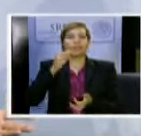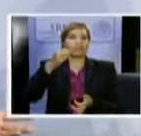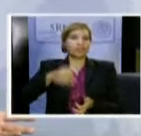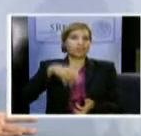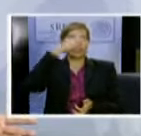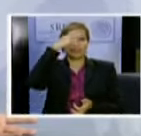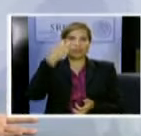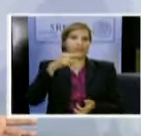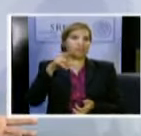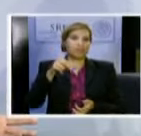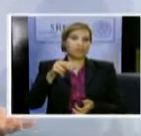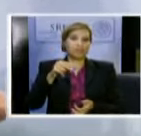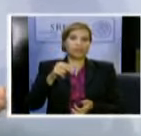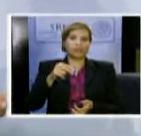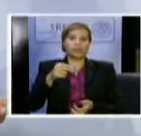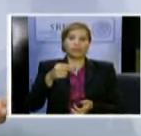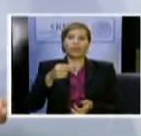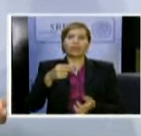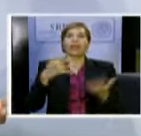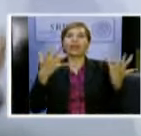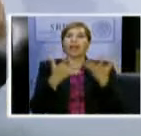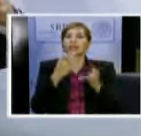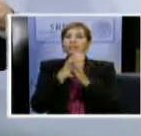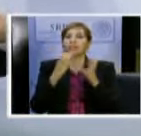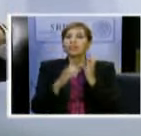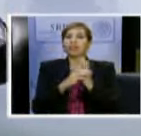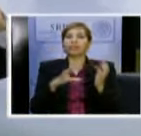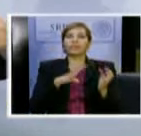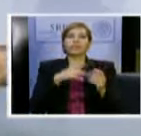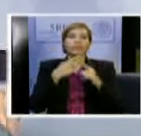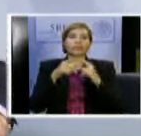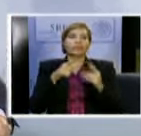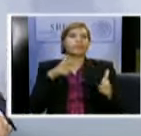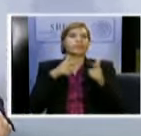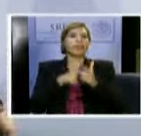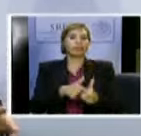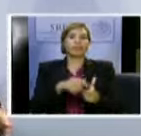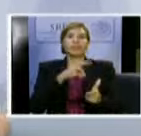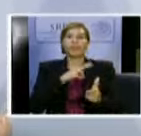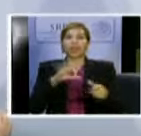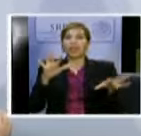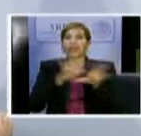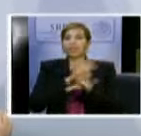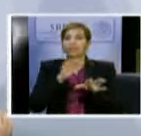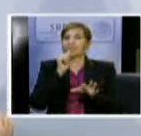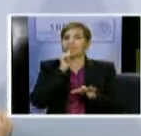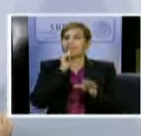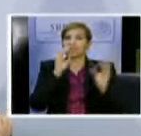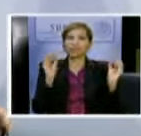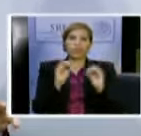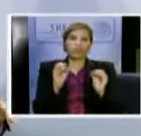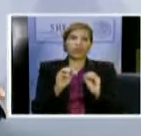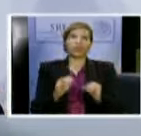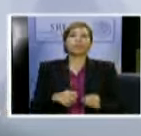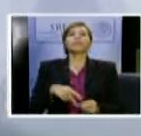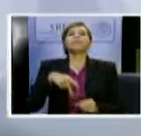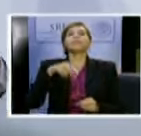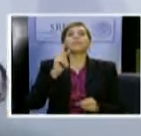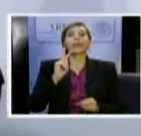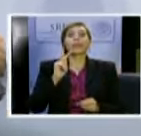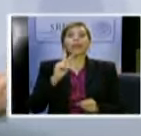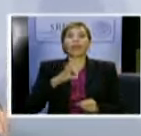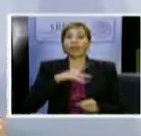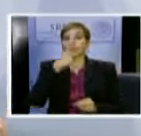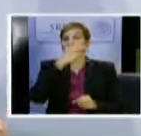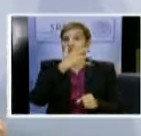México. Y si hemos hecho lobby permanente para que se pueda hacer, no lo hemos logrado. Y sin embargo, ahí